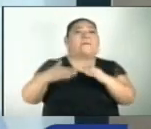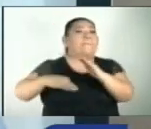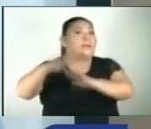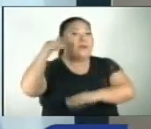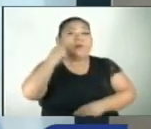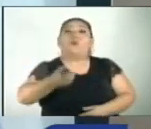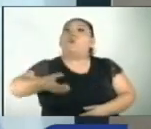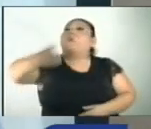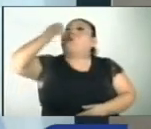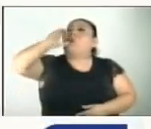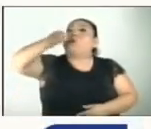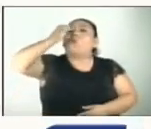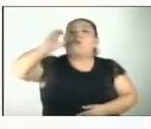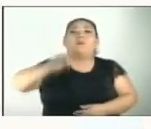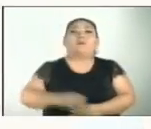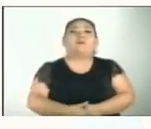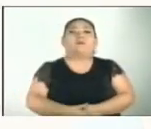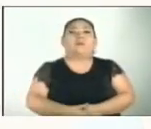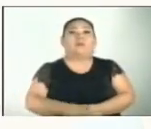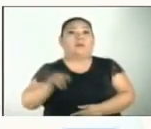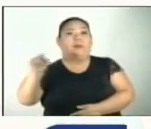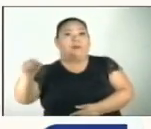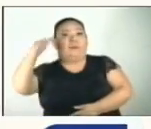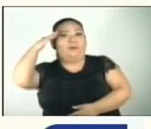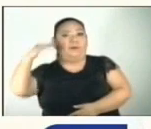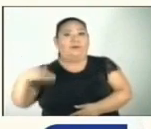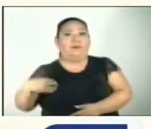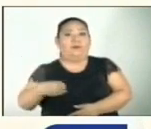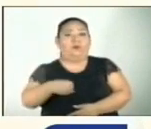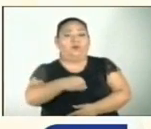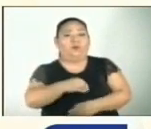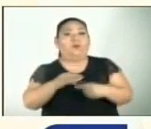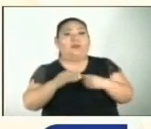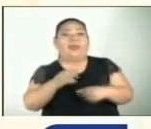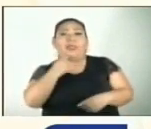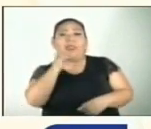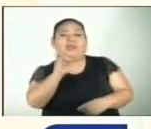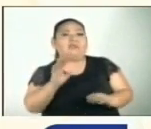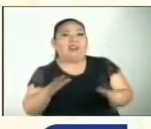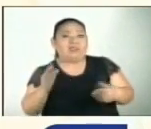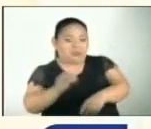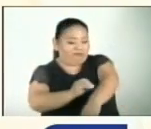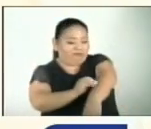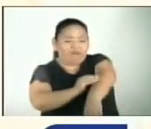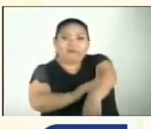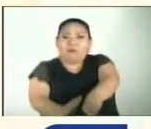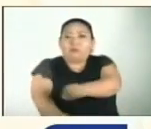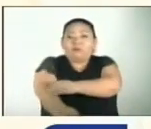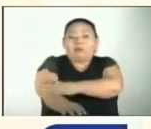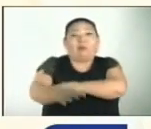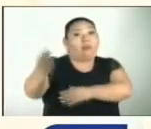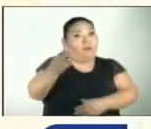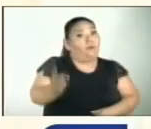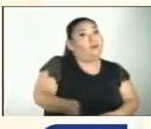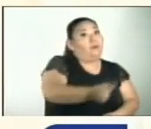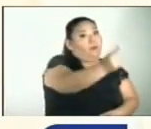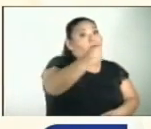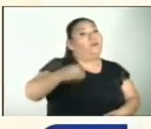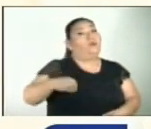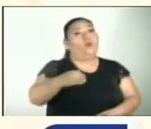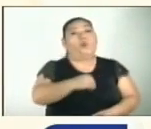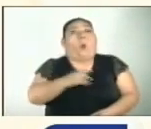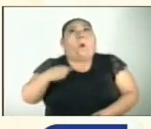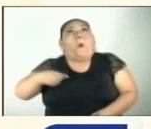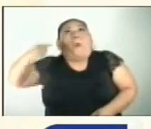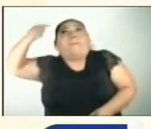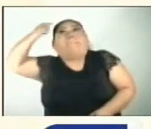y evitar exponernos. La especialista recomienda que para tratar quemaduras es necesario consultar con un experto y no hacer uso de